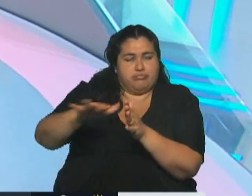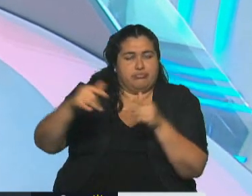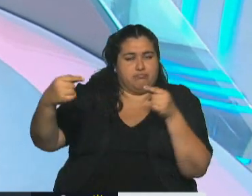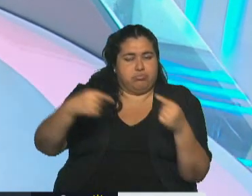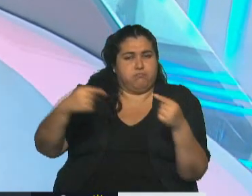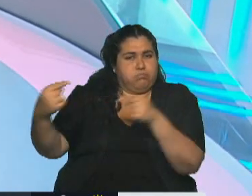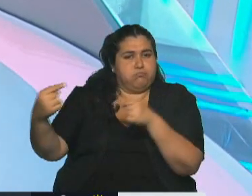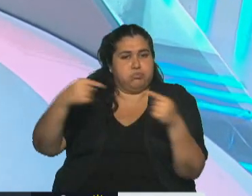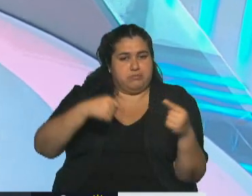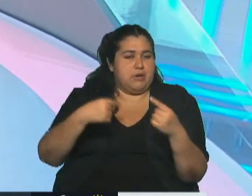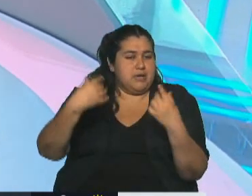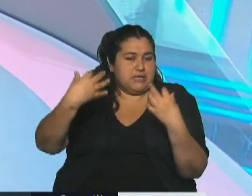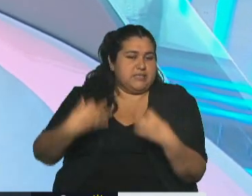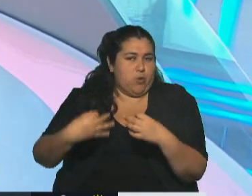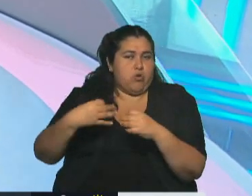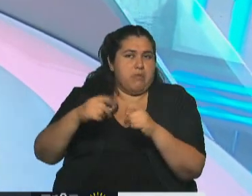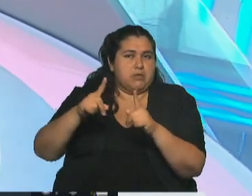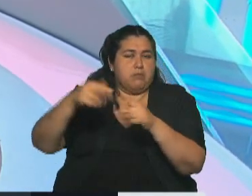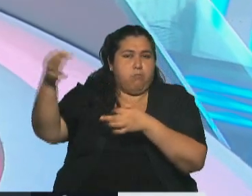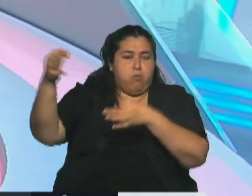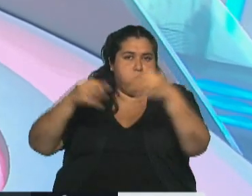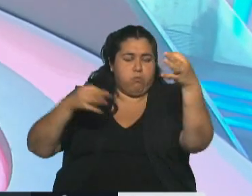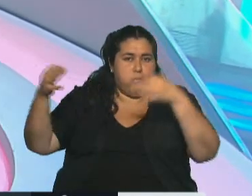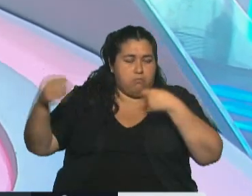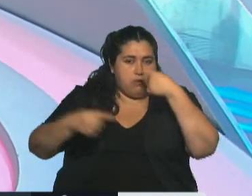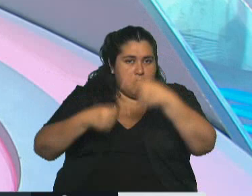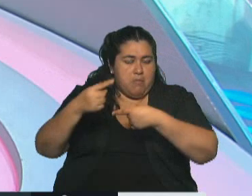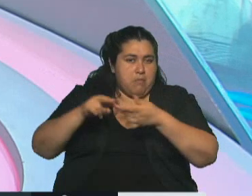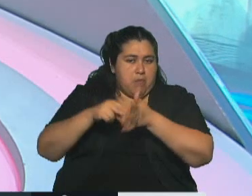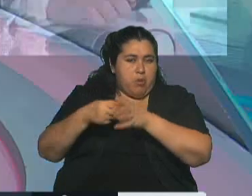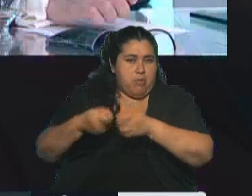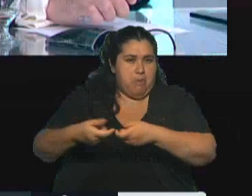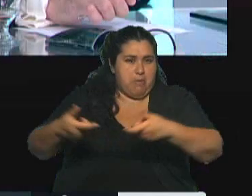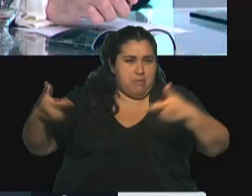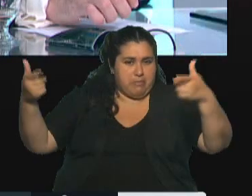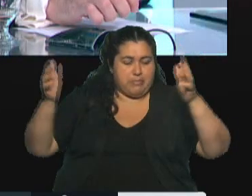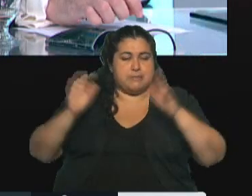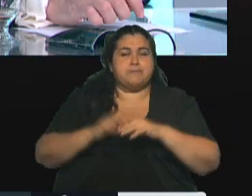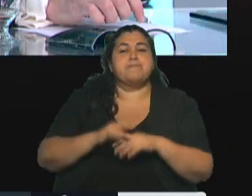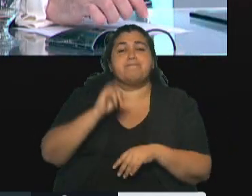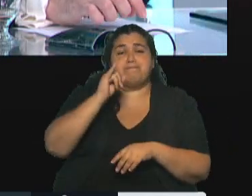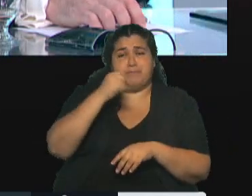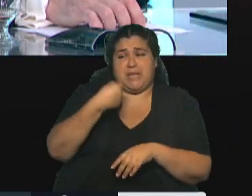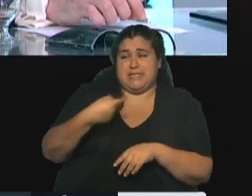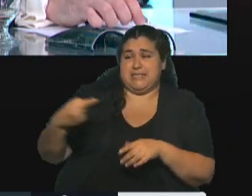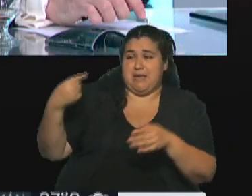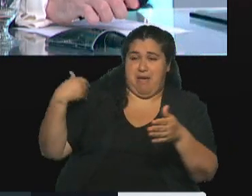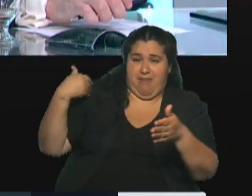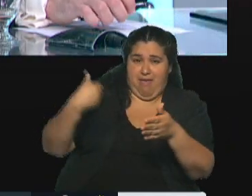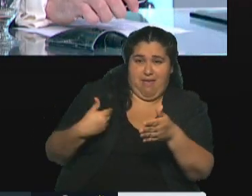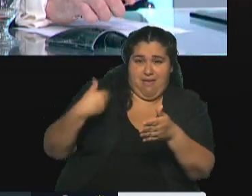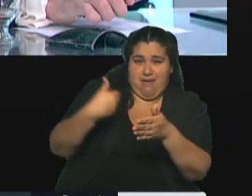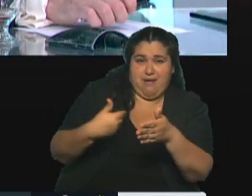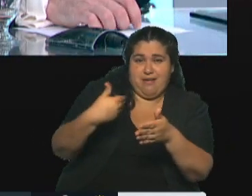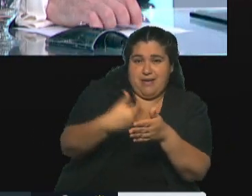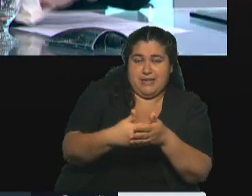que iba a haber consecuencias más a nivel regional, ¿no? Sí, es lo que estamos viendo ya desde hace varias semanas y lo que se va intensificando a medida